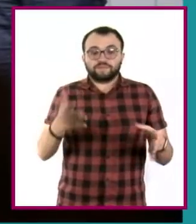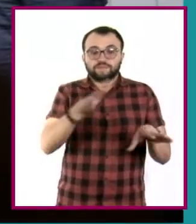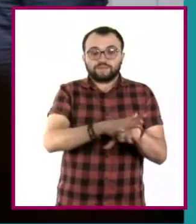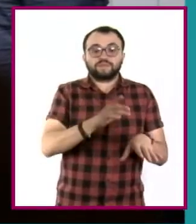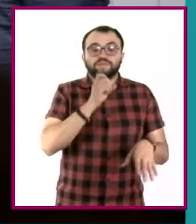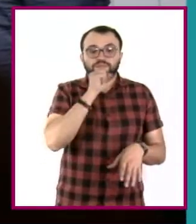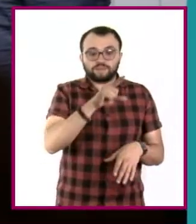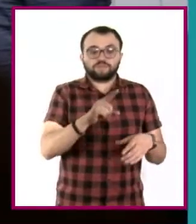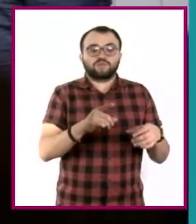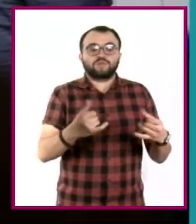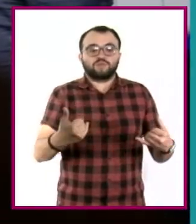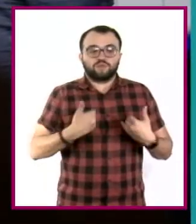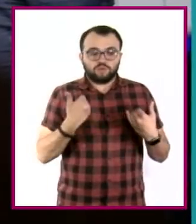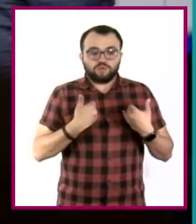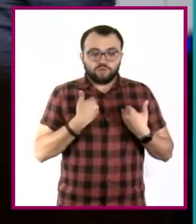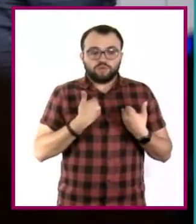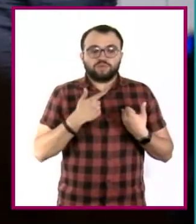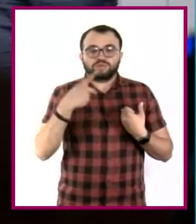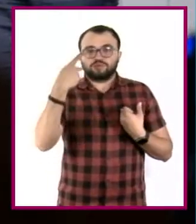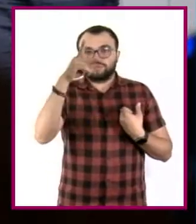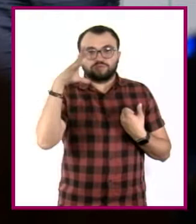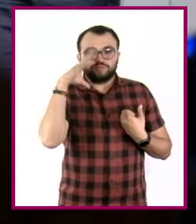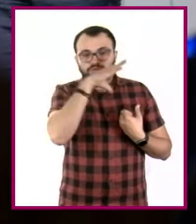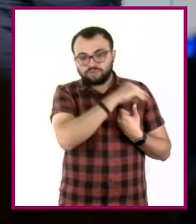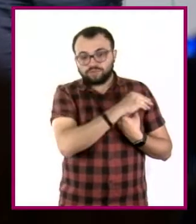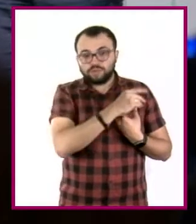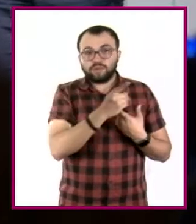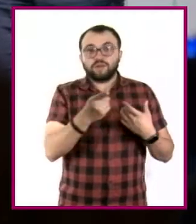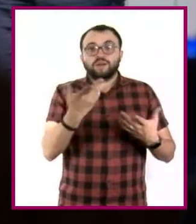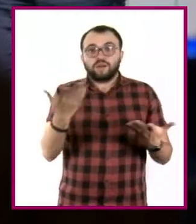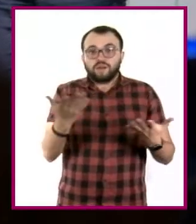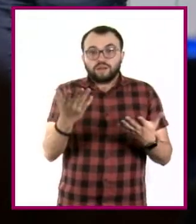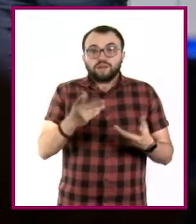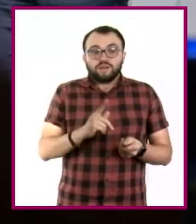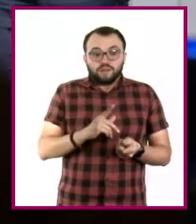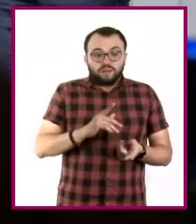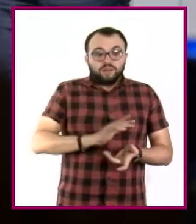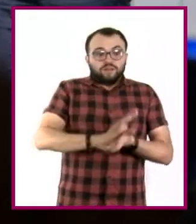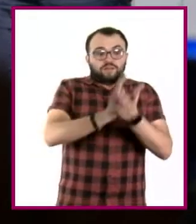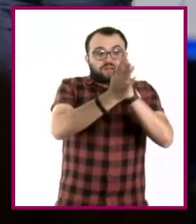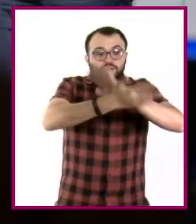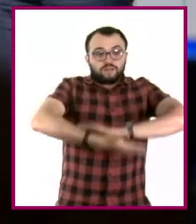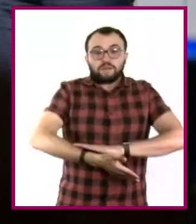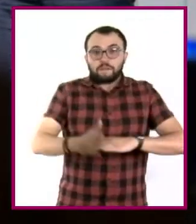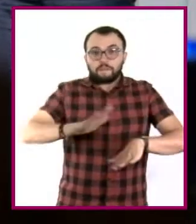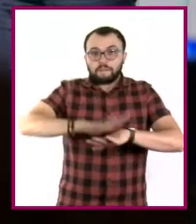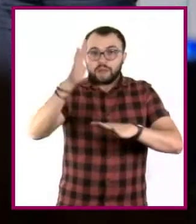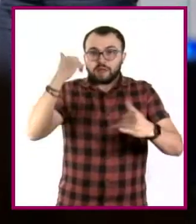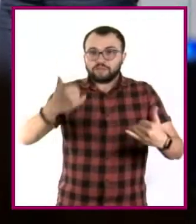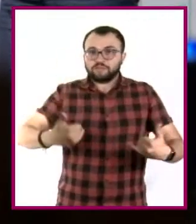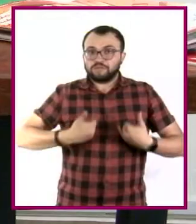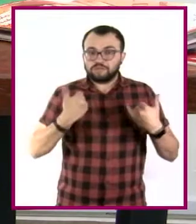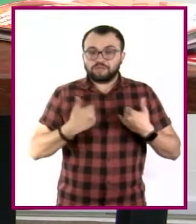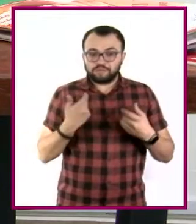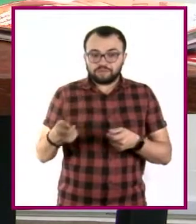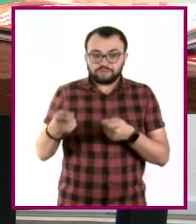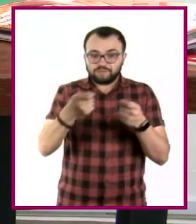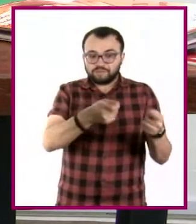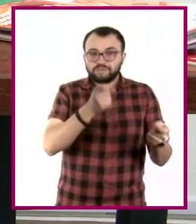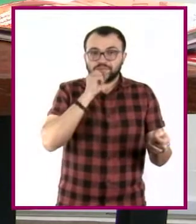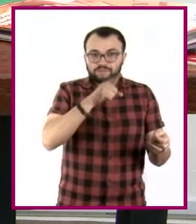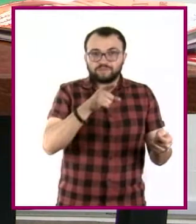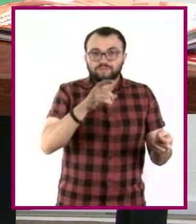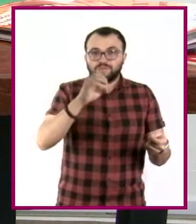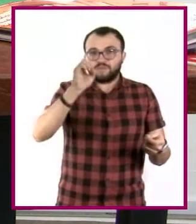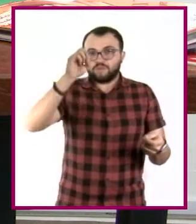la Juventud de la Comisión de la Unión Africana y se convirtió en la receptora más joven del Premio de los Líderes en Salud Mundial de la Organización